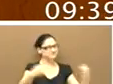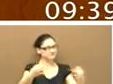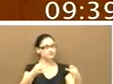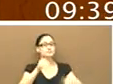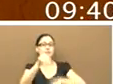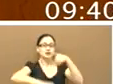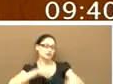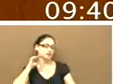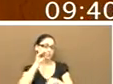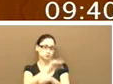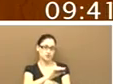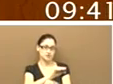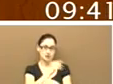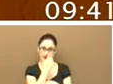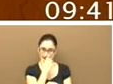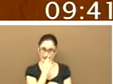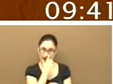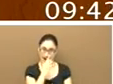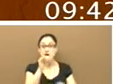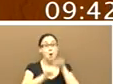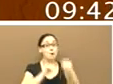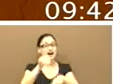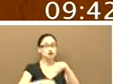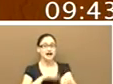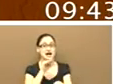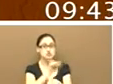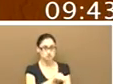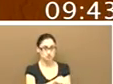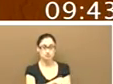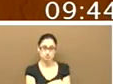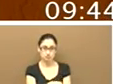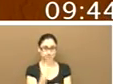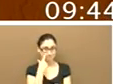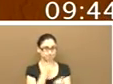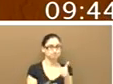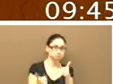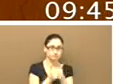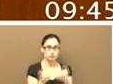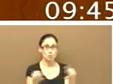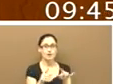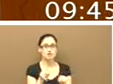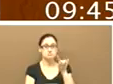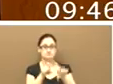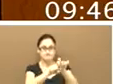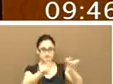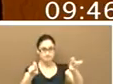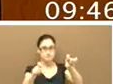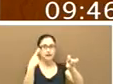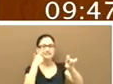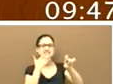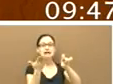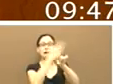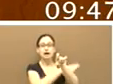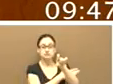y la convocatoria de ayudas se tendrá en cuenta como prioritarias las empresas que hayan participado en los